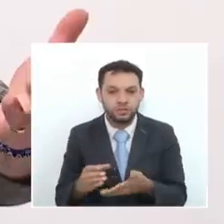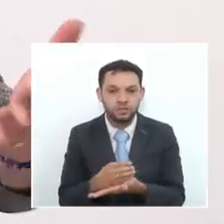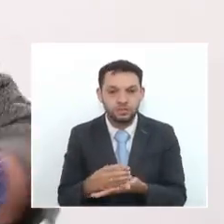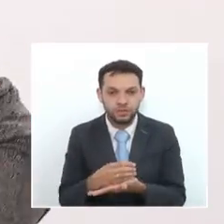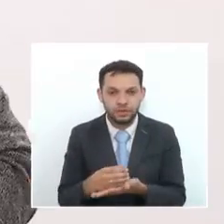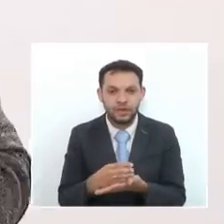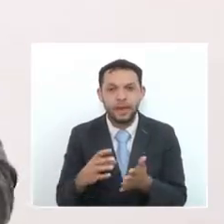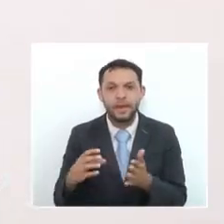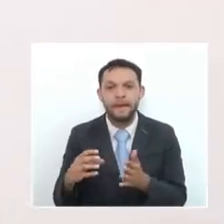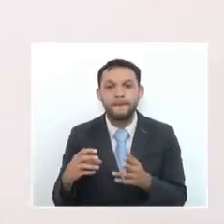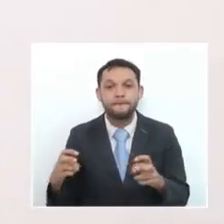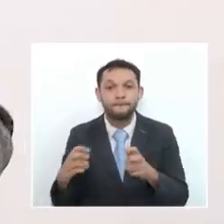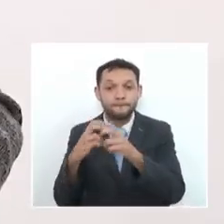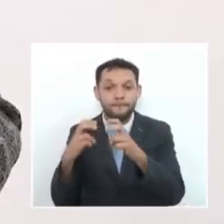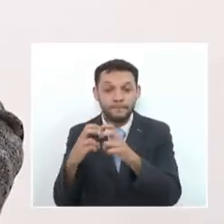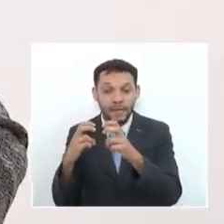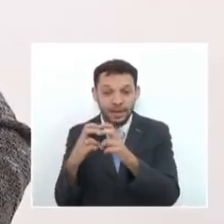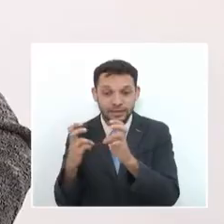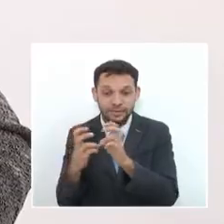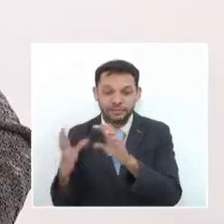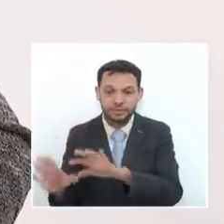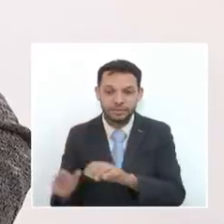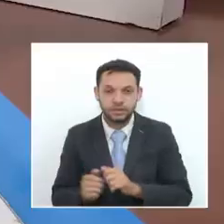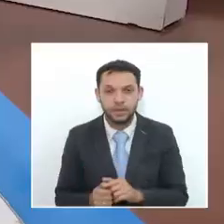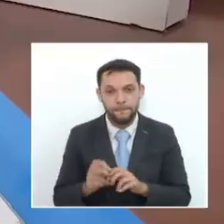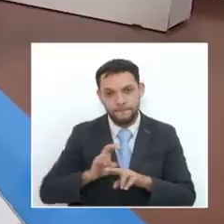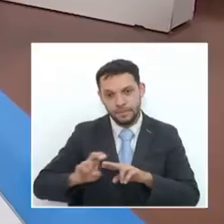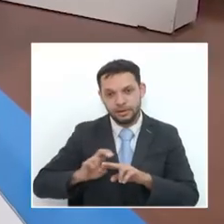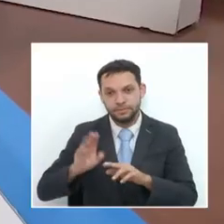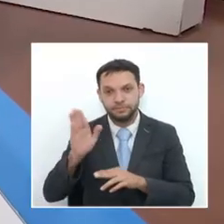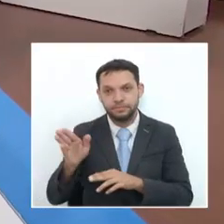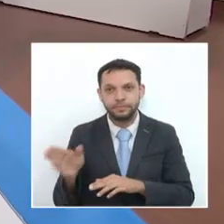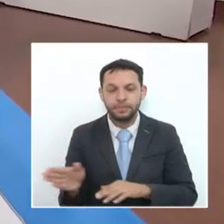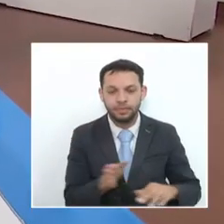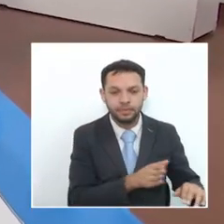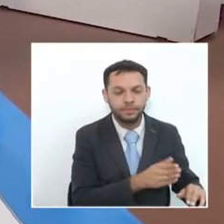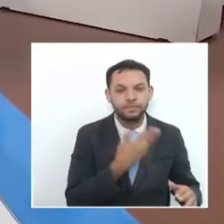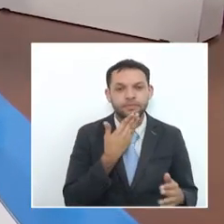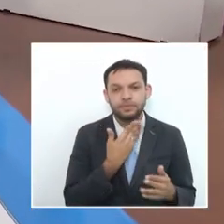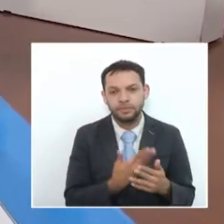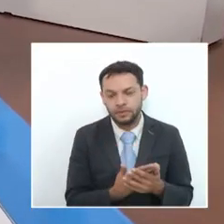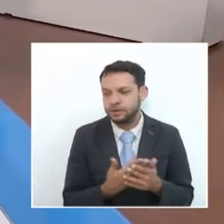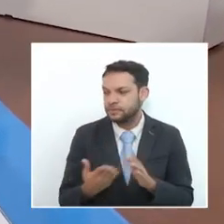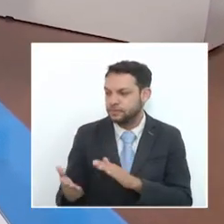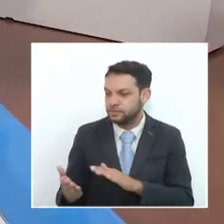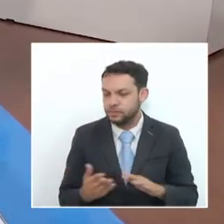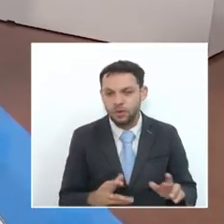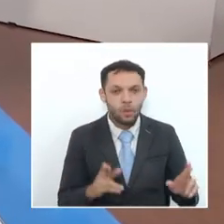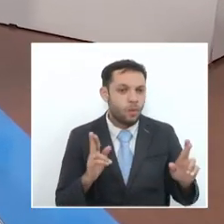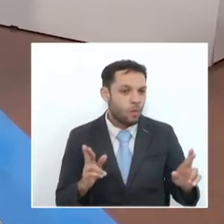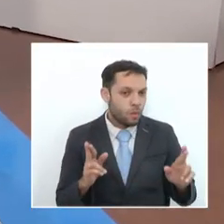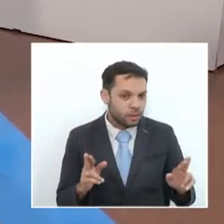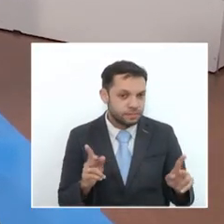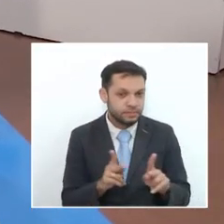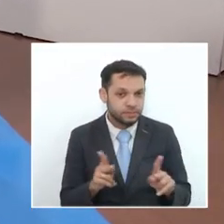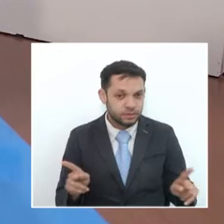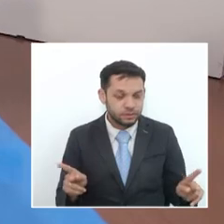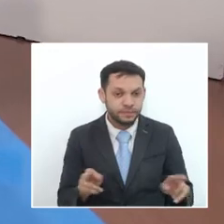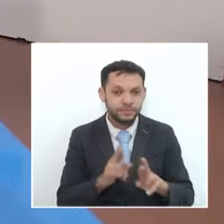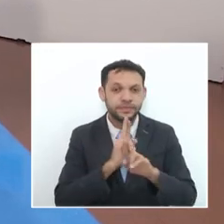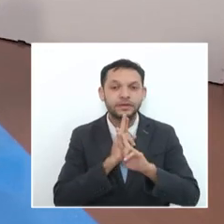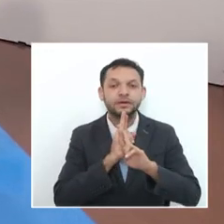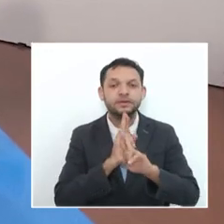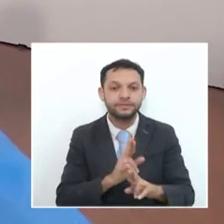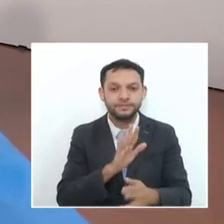Calas. Llegamos al final, médico. Bueno, felicidades, muchas gracias. A ustedes mil gracias y ojalá, bueno, las personas que quedaron pendientes de sus